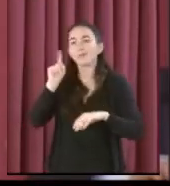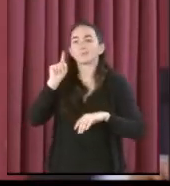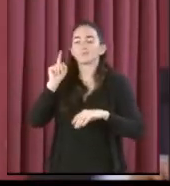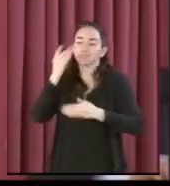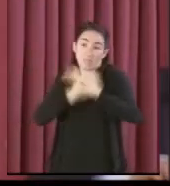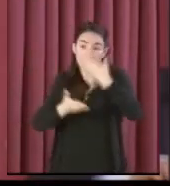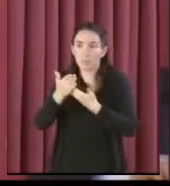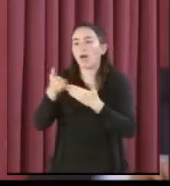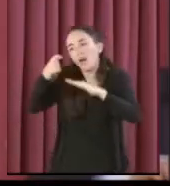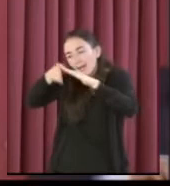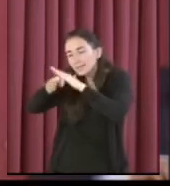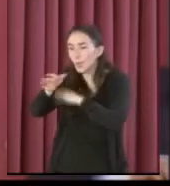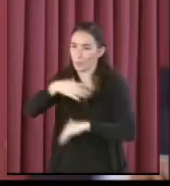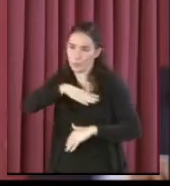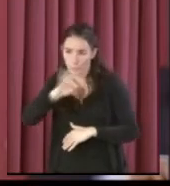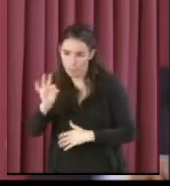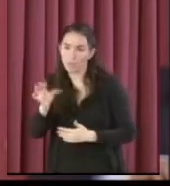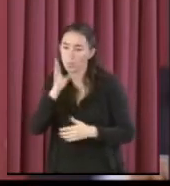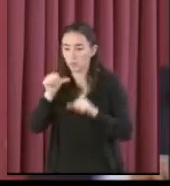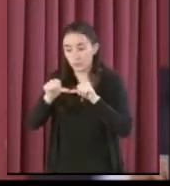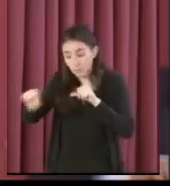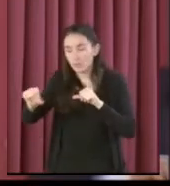una serie de funciones accesibles.